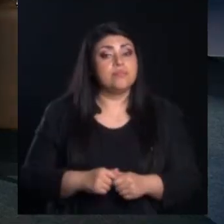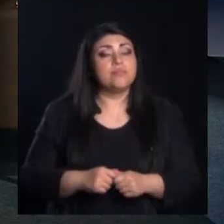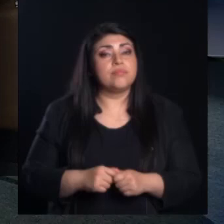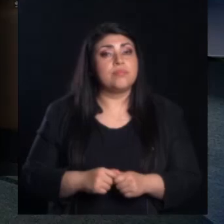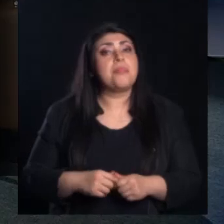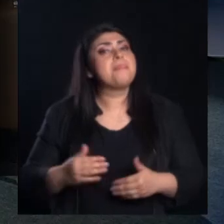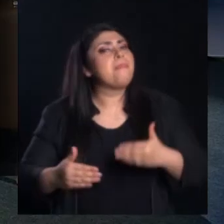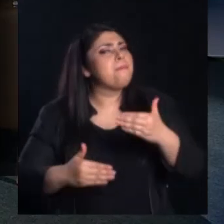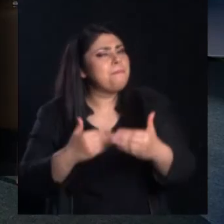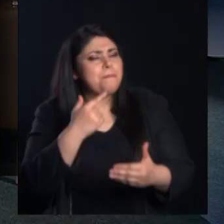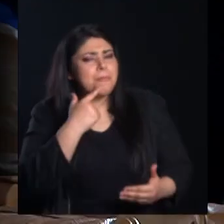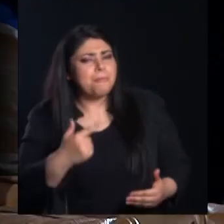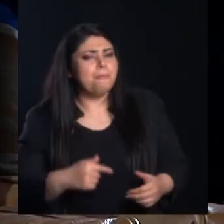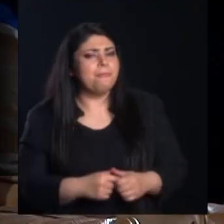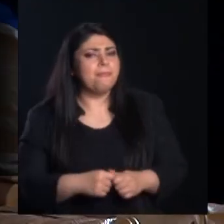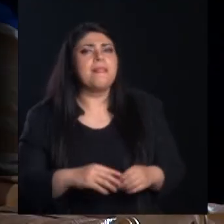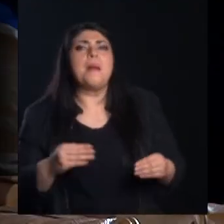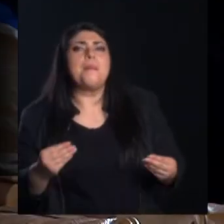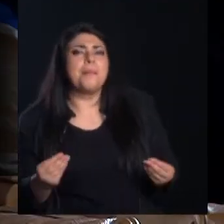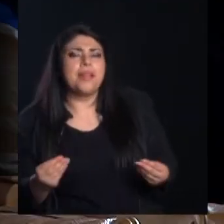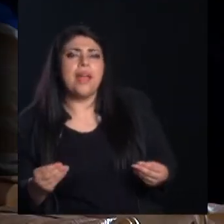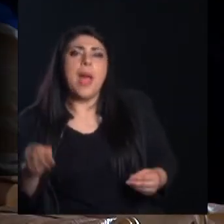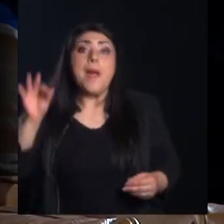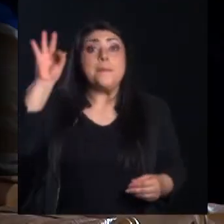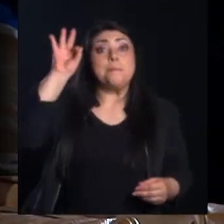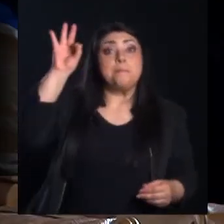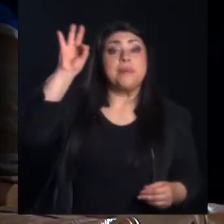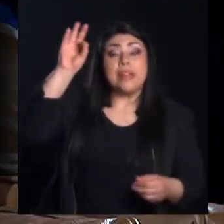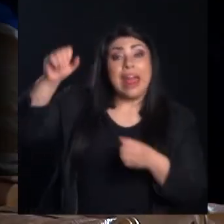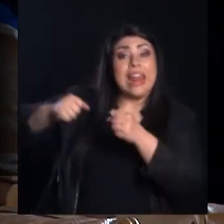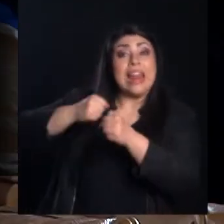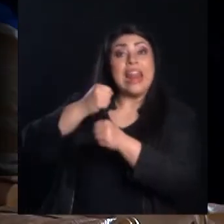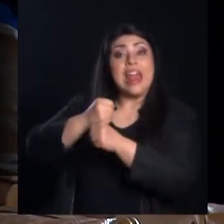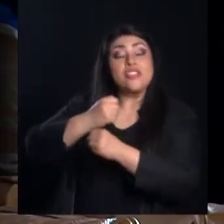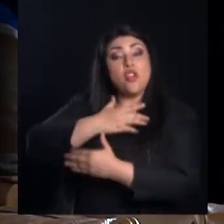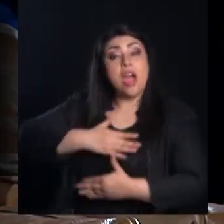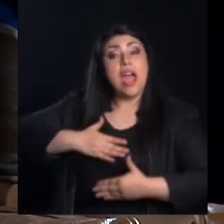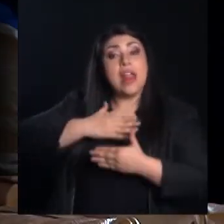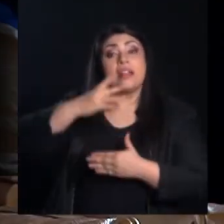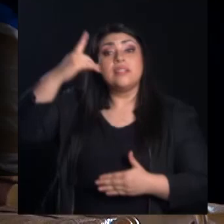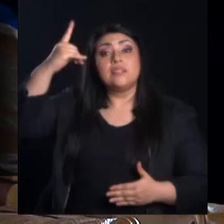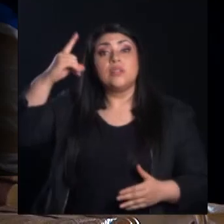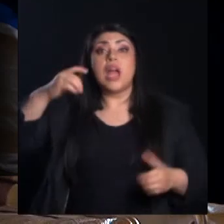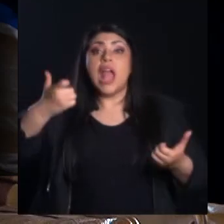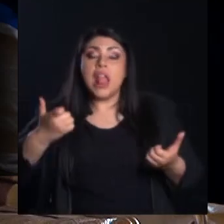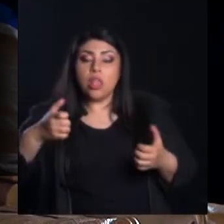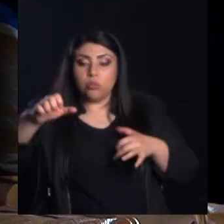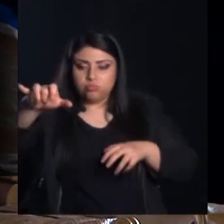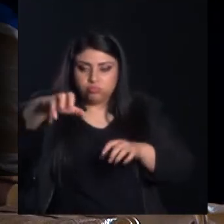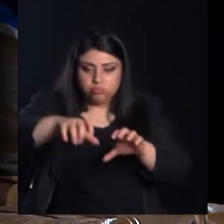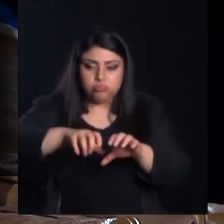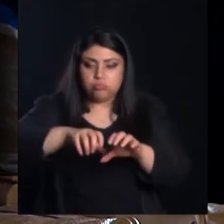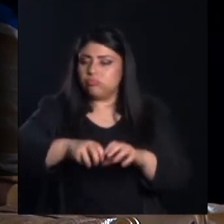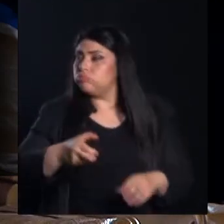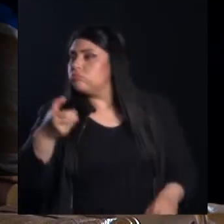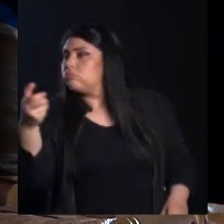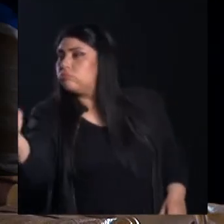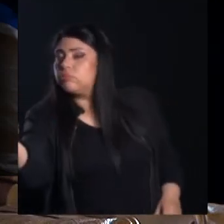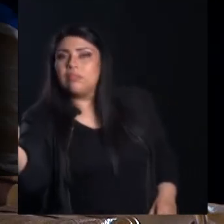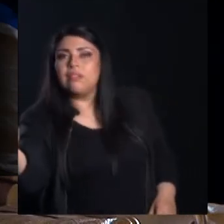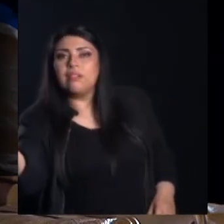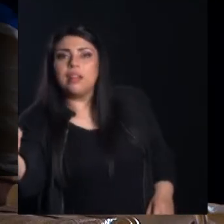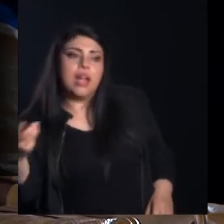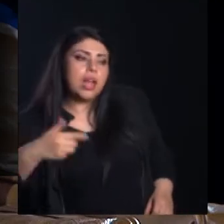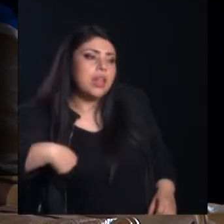dice a predicar el año agradable el señor y enrollando el libro lo dio al ministro se sentó todos